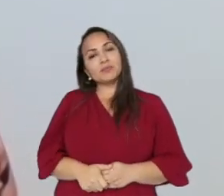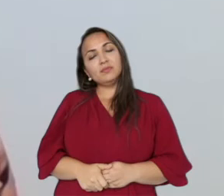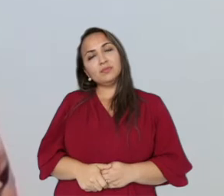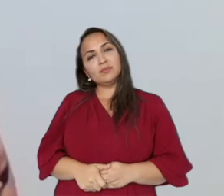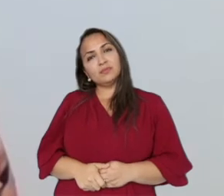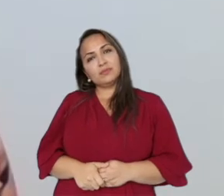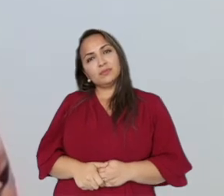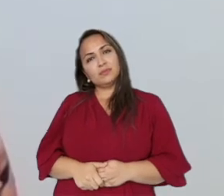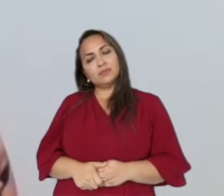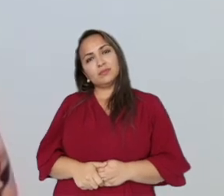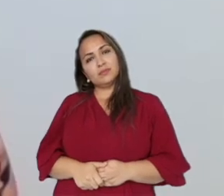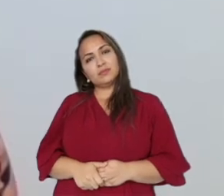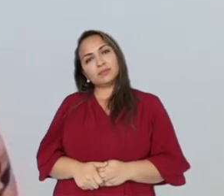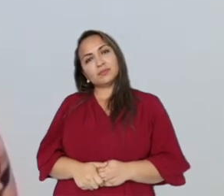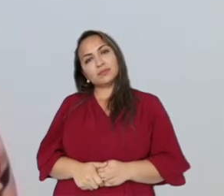También,